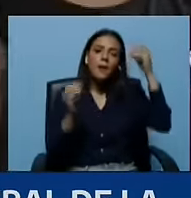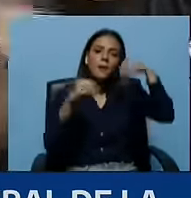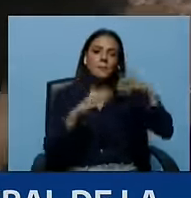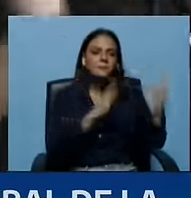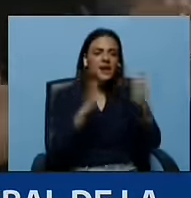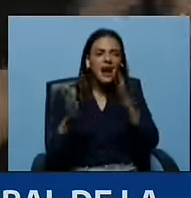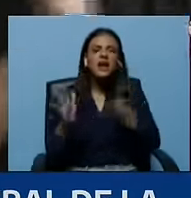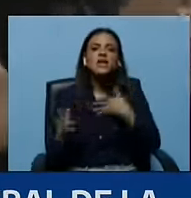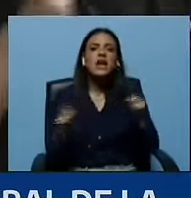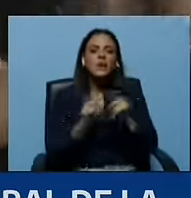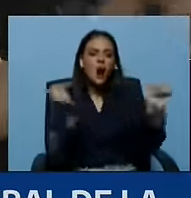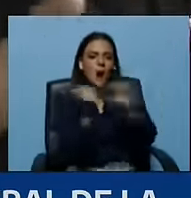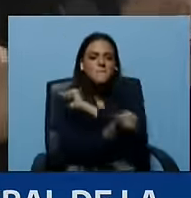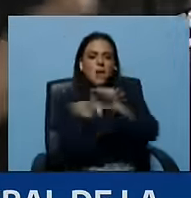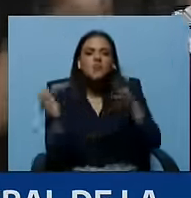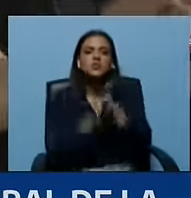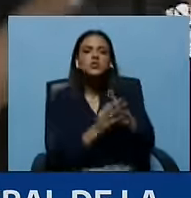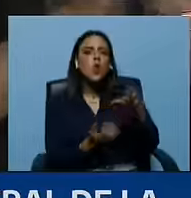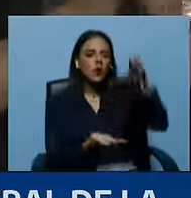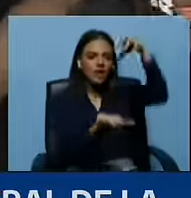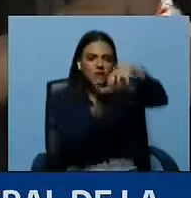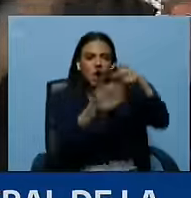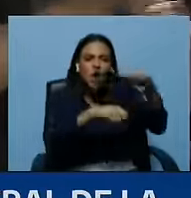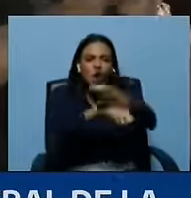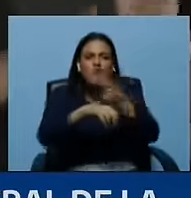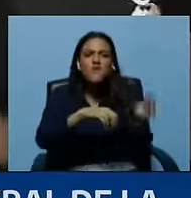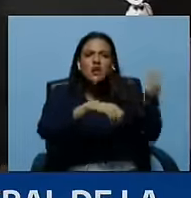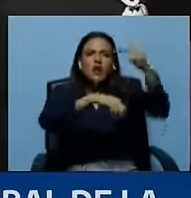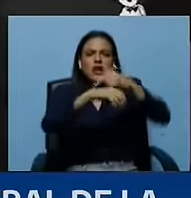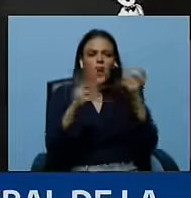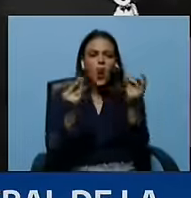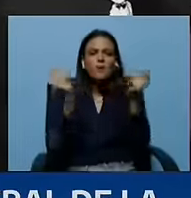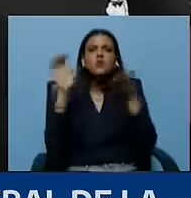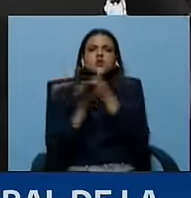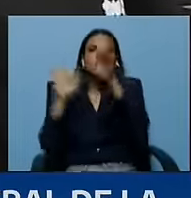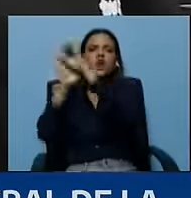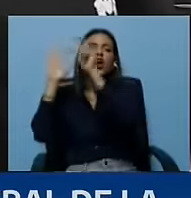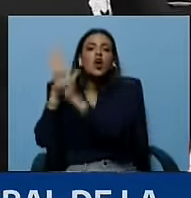Nacional. Desaparecer la Constitución de